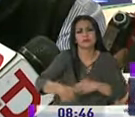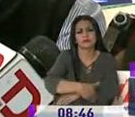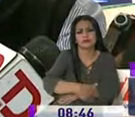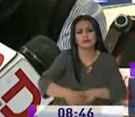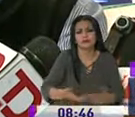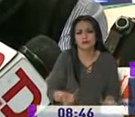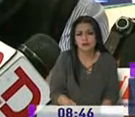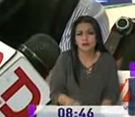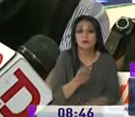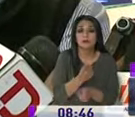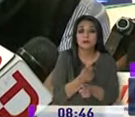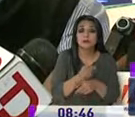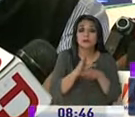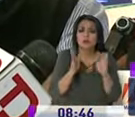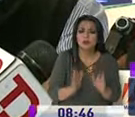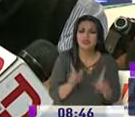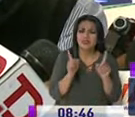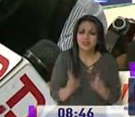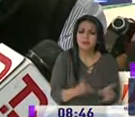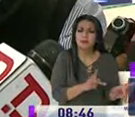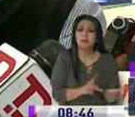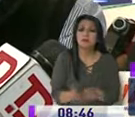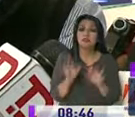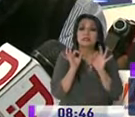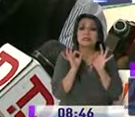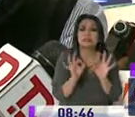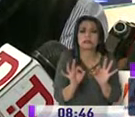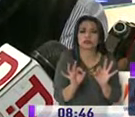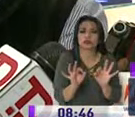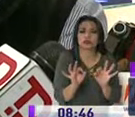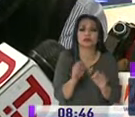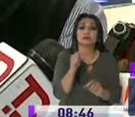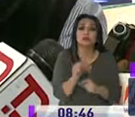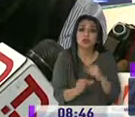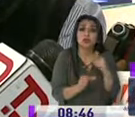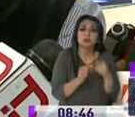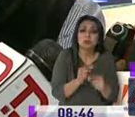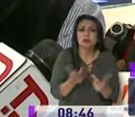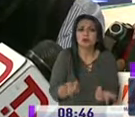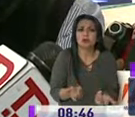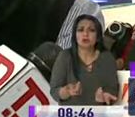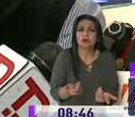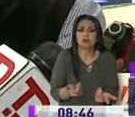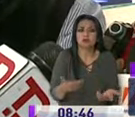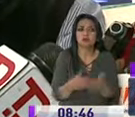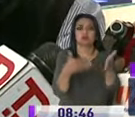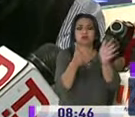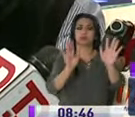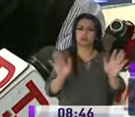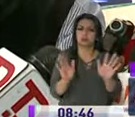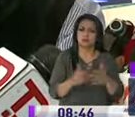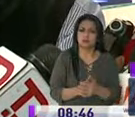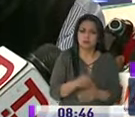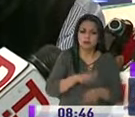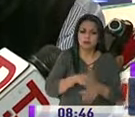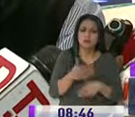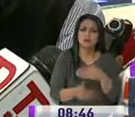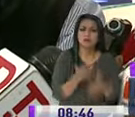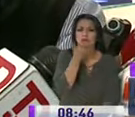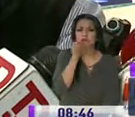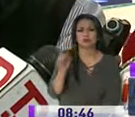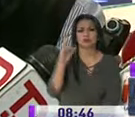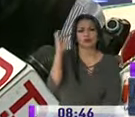ciudad de Manta. Tenemos al momento fijados varios teléfonos celulares, dinero en efectivo. Con cámaras, Eduardo García desde Manta, provincia de